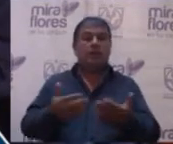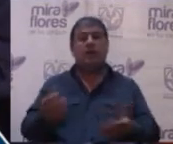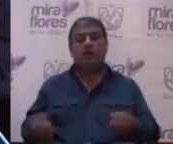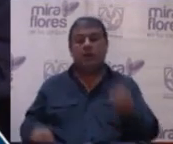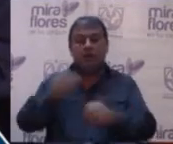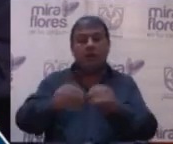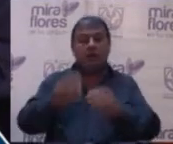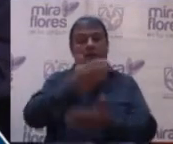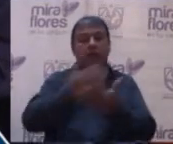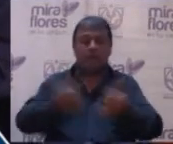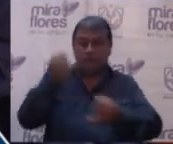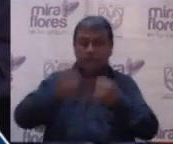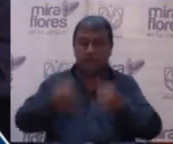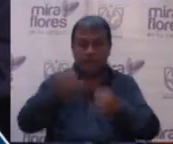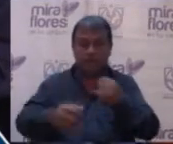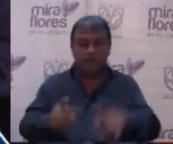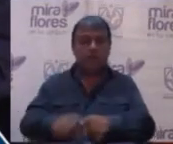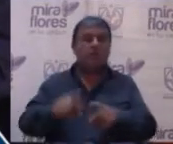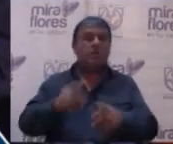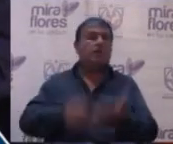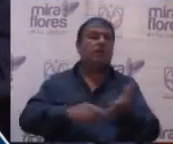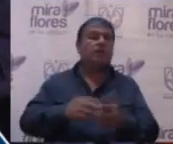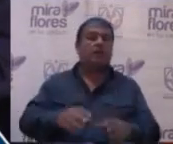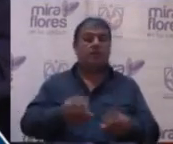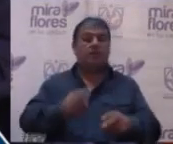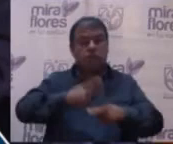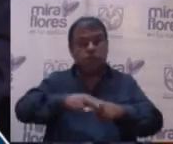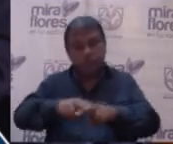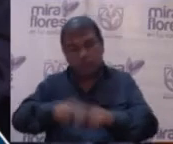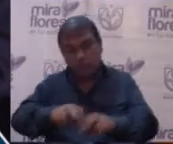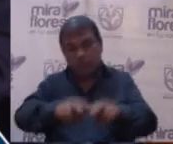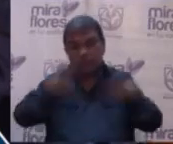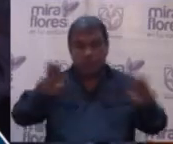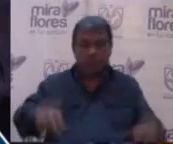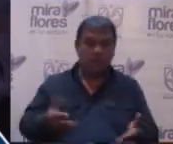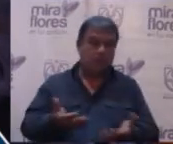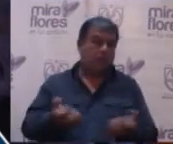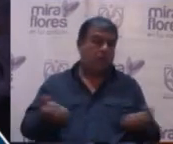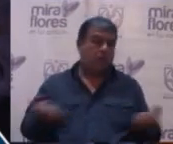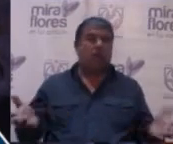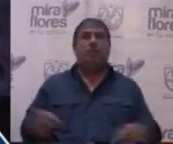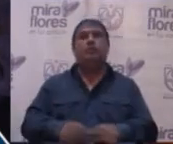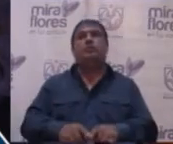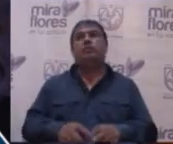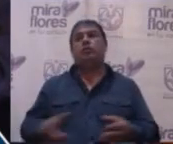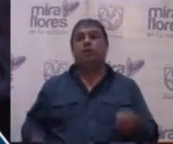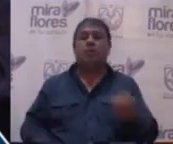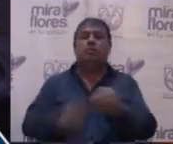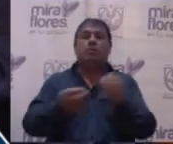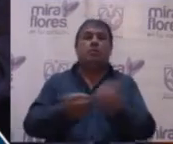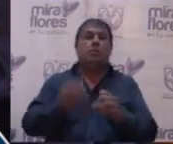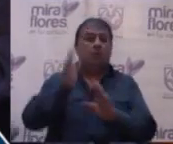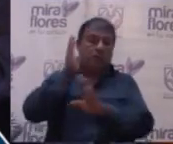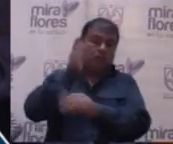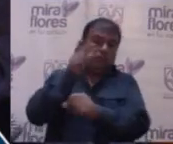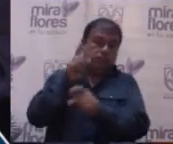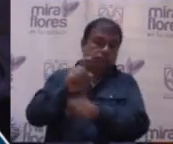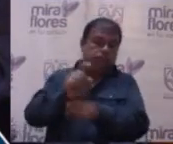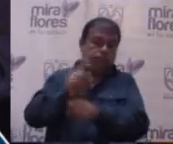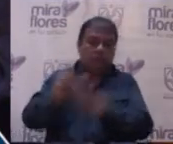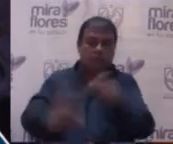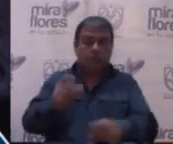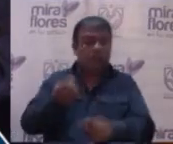partes finales, que se refieren a lo que es mobiliario, equipamiento, y podría incluirse capacitación del personal,